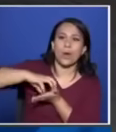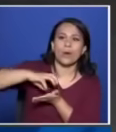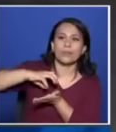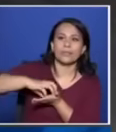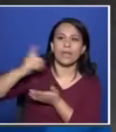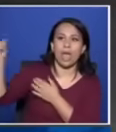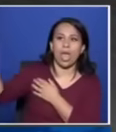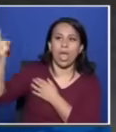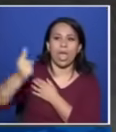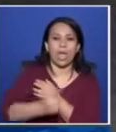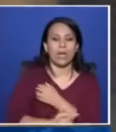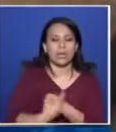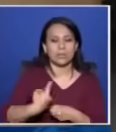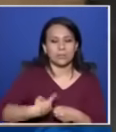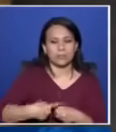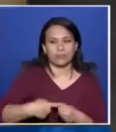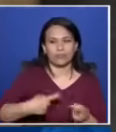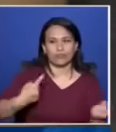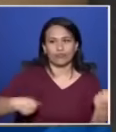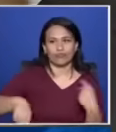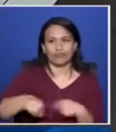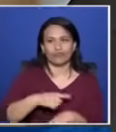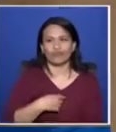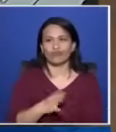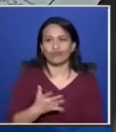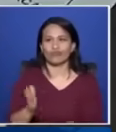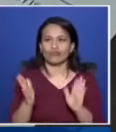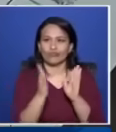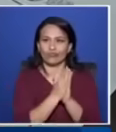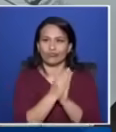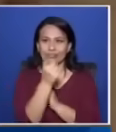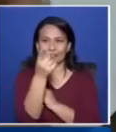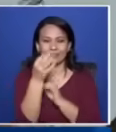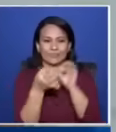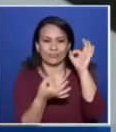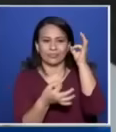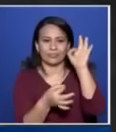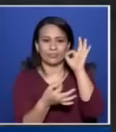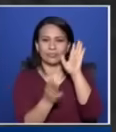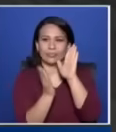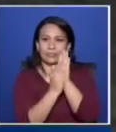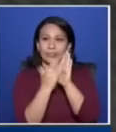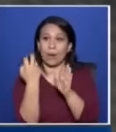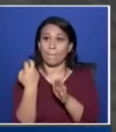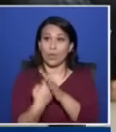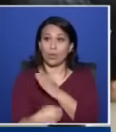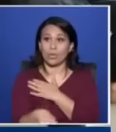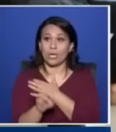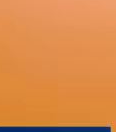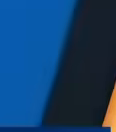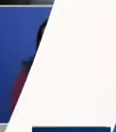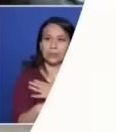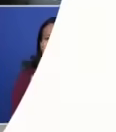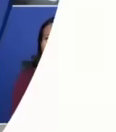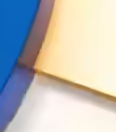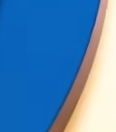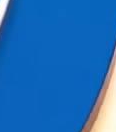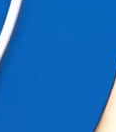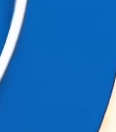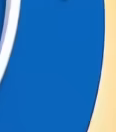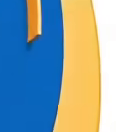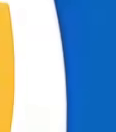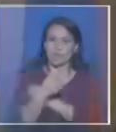está circulando por acá? ¿Incluso podría tener alguna especie de multa? Claro que sí, muy buenos días. A ver,